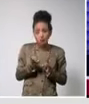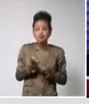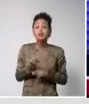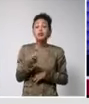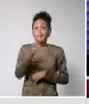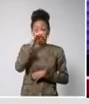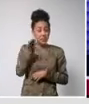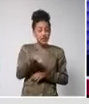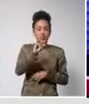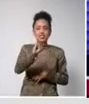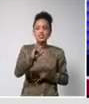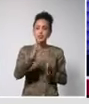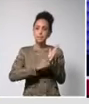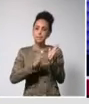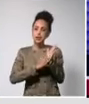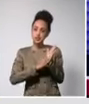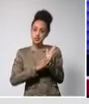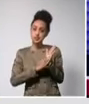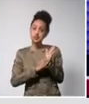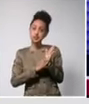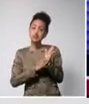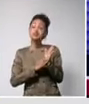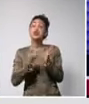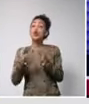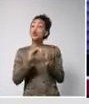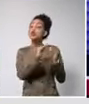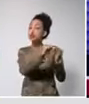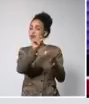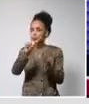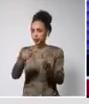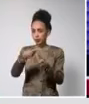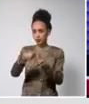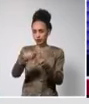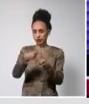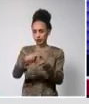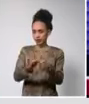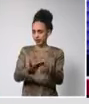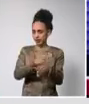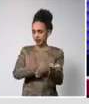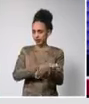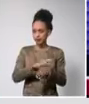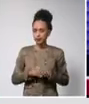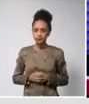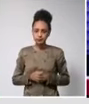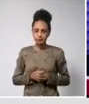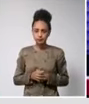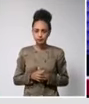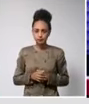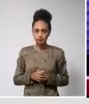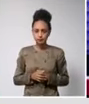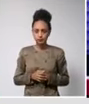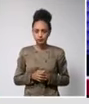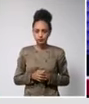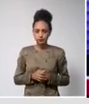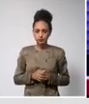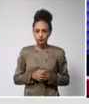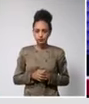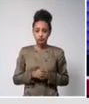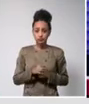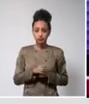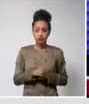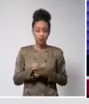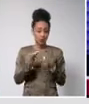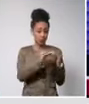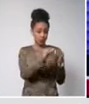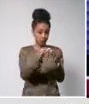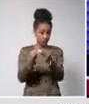meses y los 6 contactos de casos positivos. Además, con un promedio de contactos por cada lactante